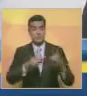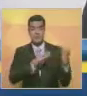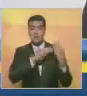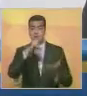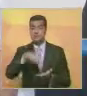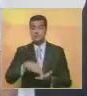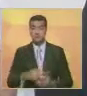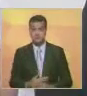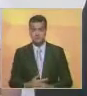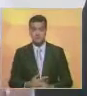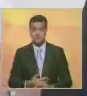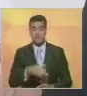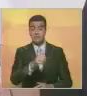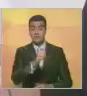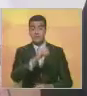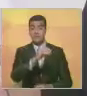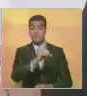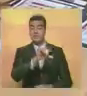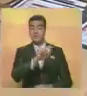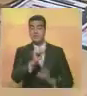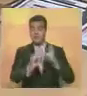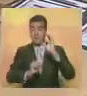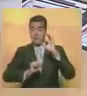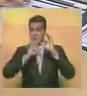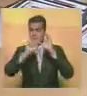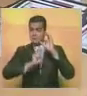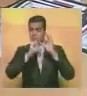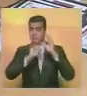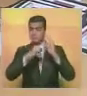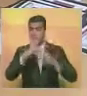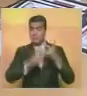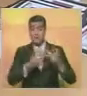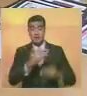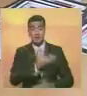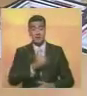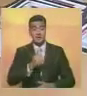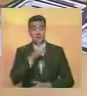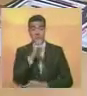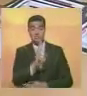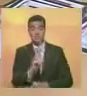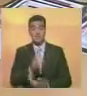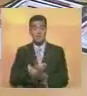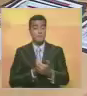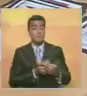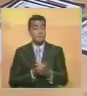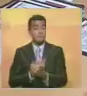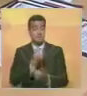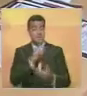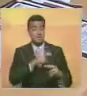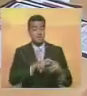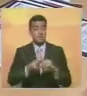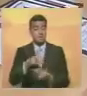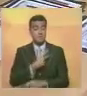mirandinos. Adriana Delía dice que tiene videos de los políticos que han ido al cuartel a tratar de manipular a los bomberos. Le pide una reunión